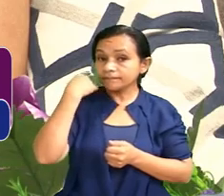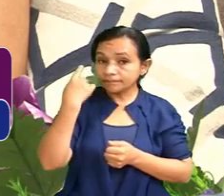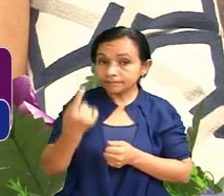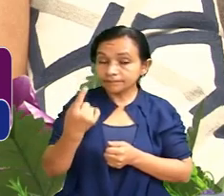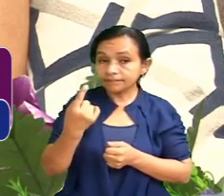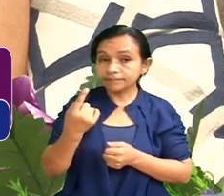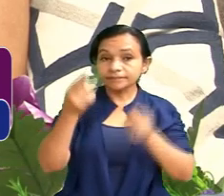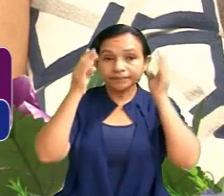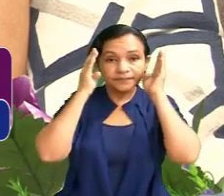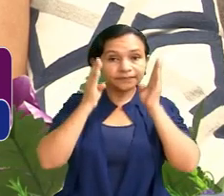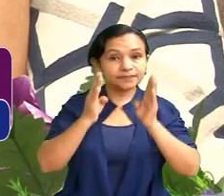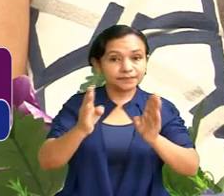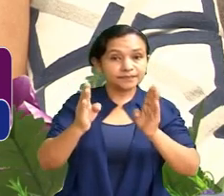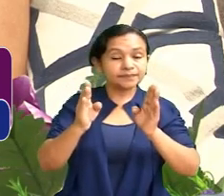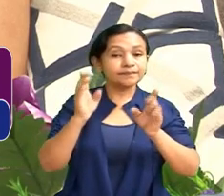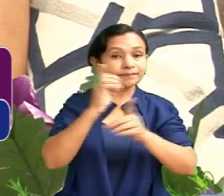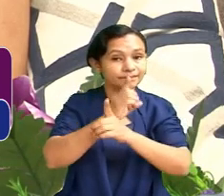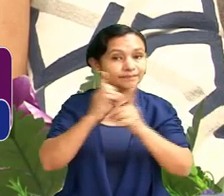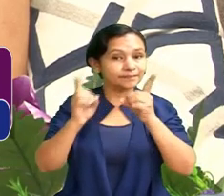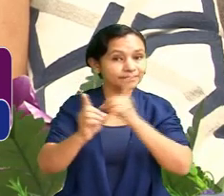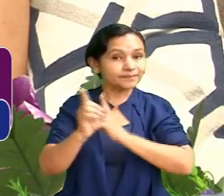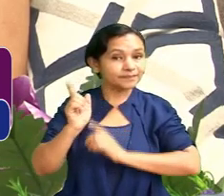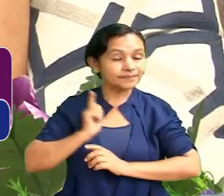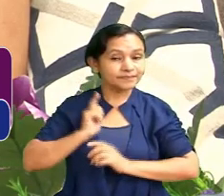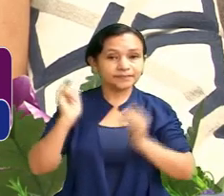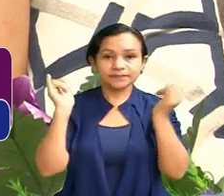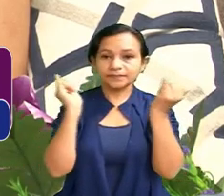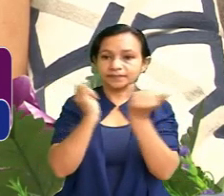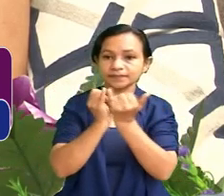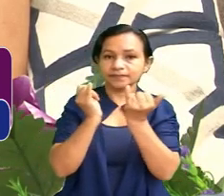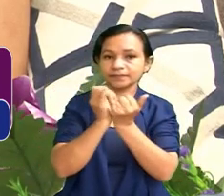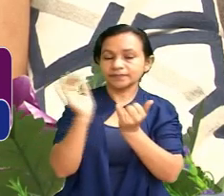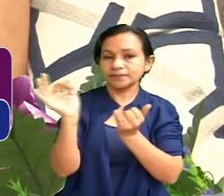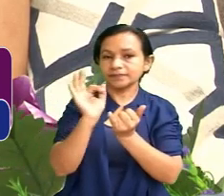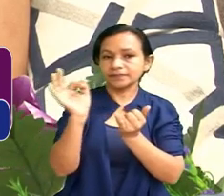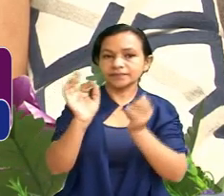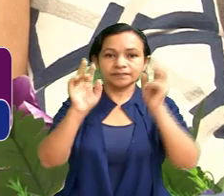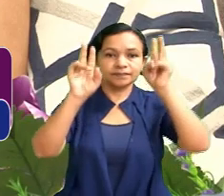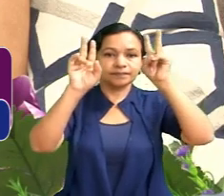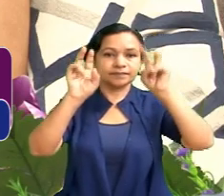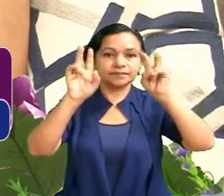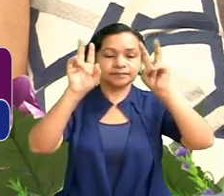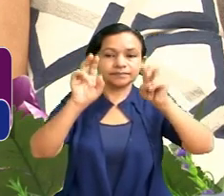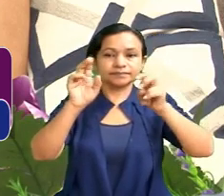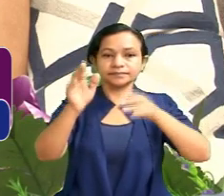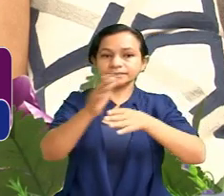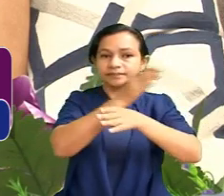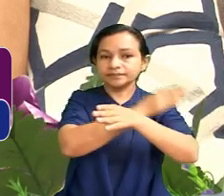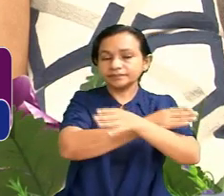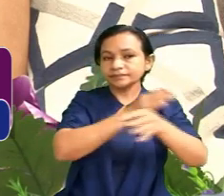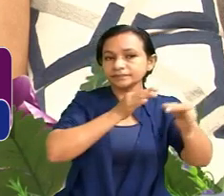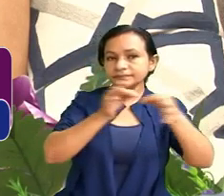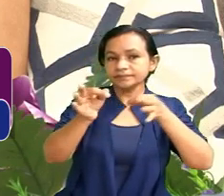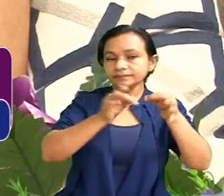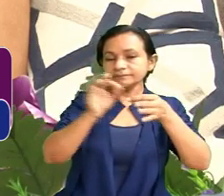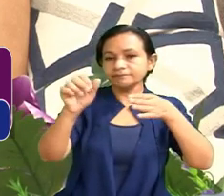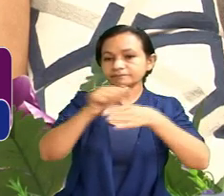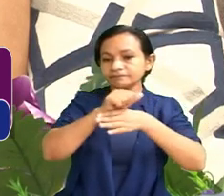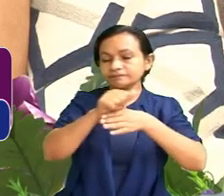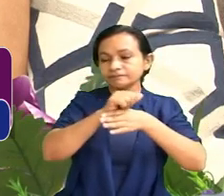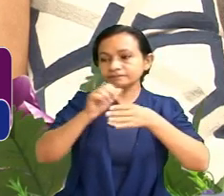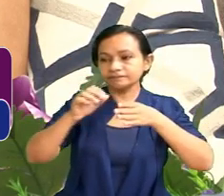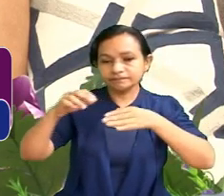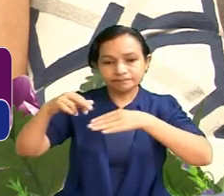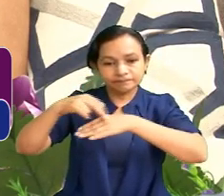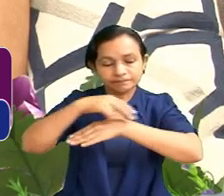atender de garantizar igualmente todo el tema que mencionábamos hace un rato no de preparación de caminos